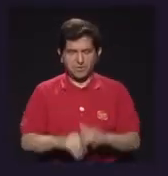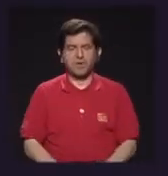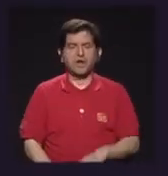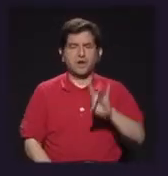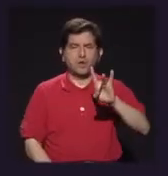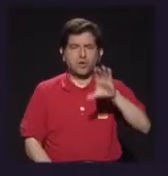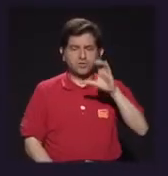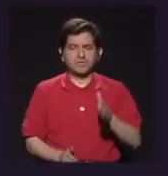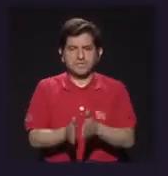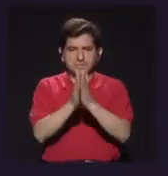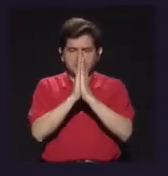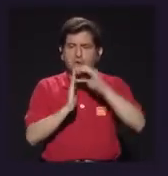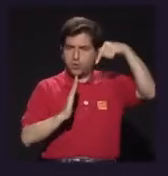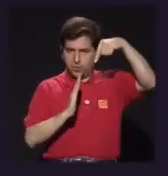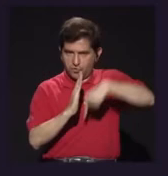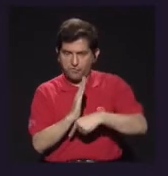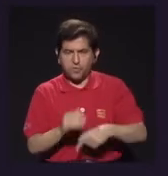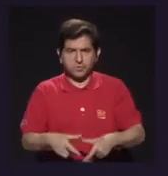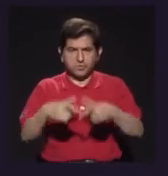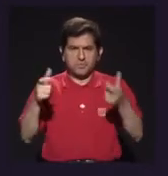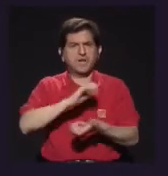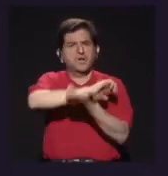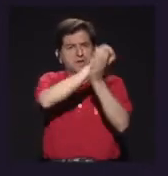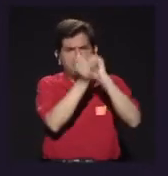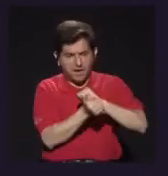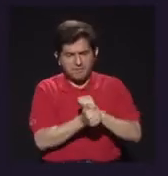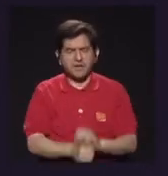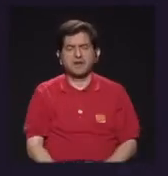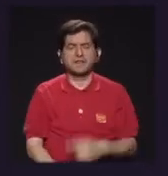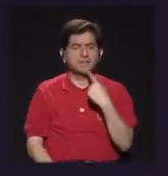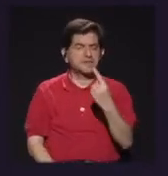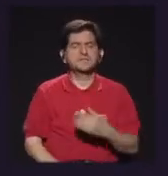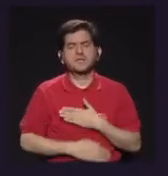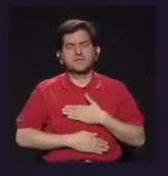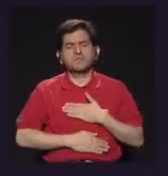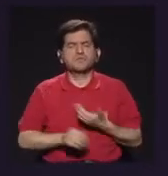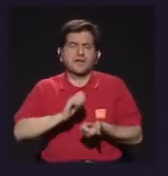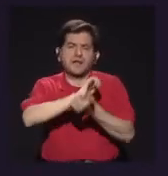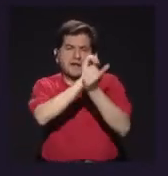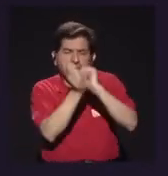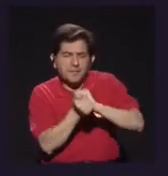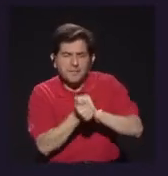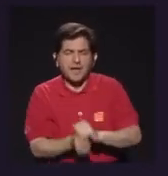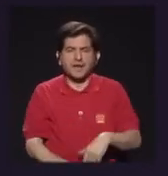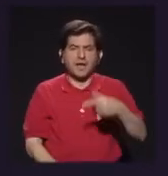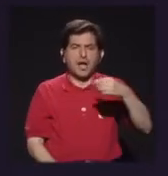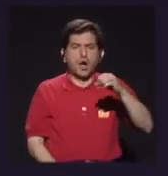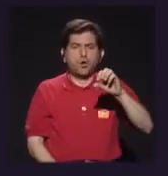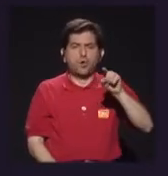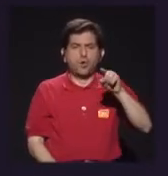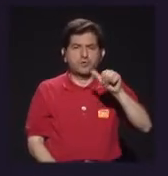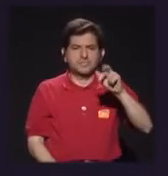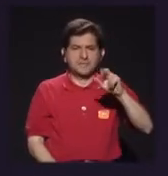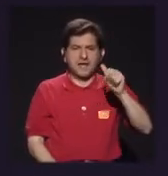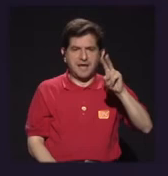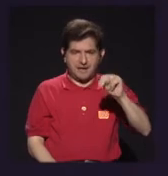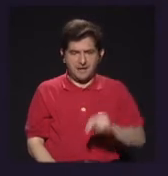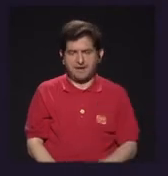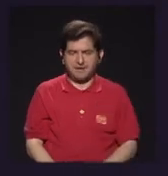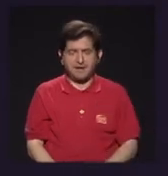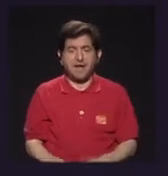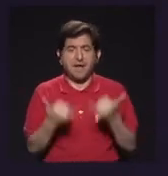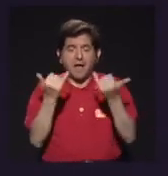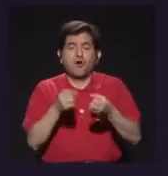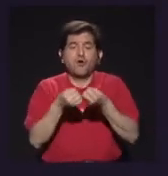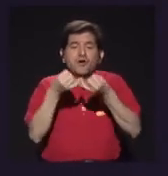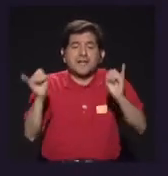emociones de fondo la mayoría para cambiar disfrutarán por gozarán dos harán por disfrutarán de nuevo pero sin tilde